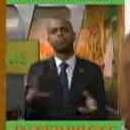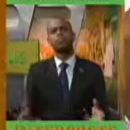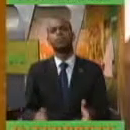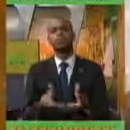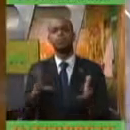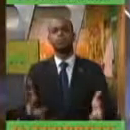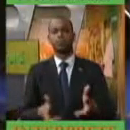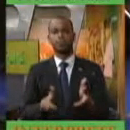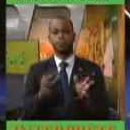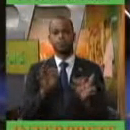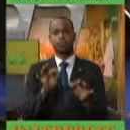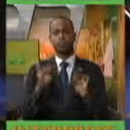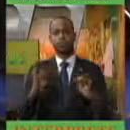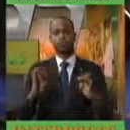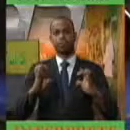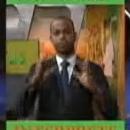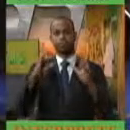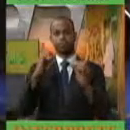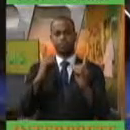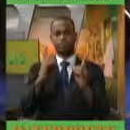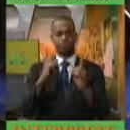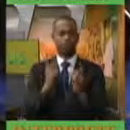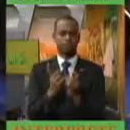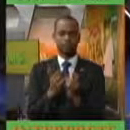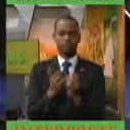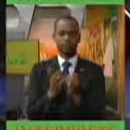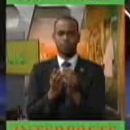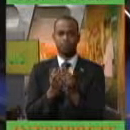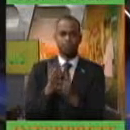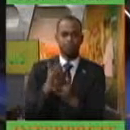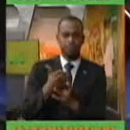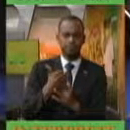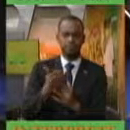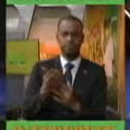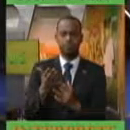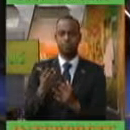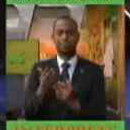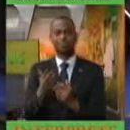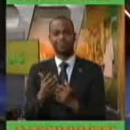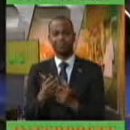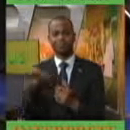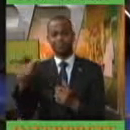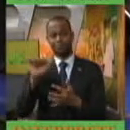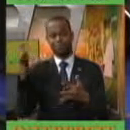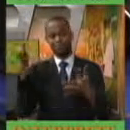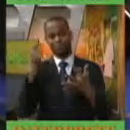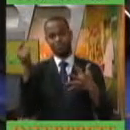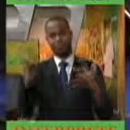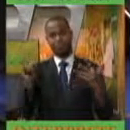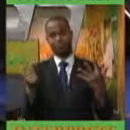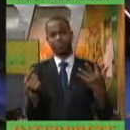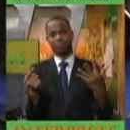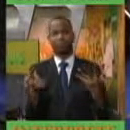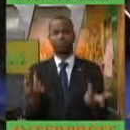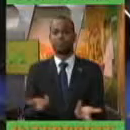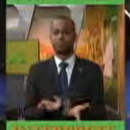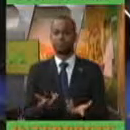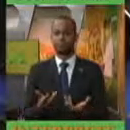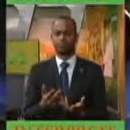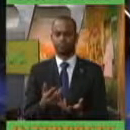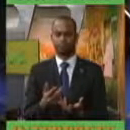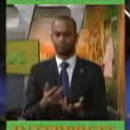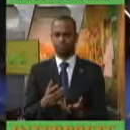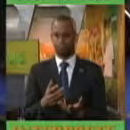empuje fuerte a la educación, a la accesibilidad y entre otros logros más que son